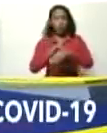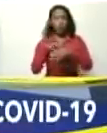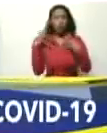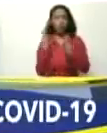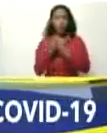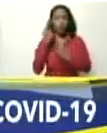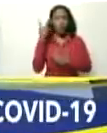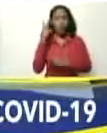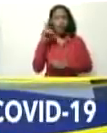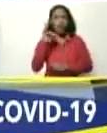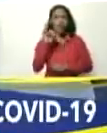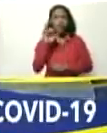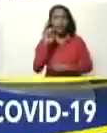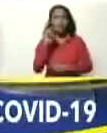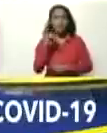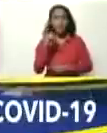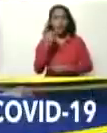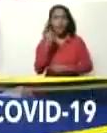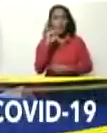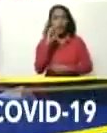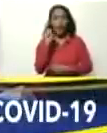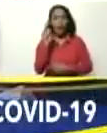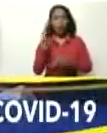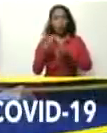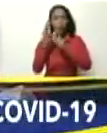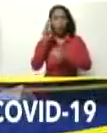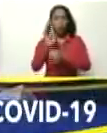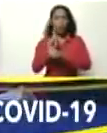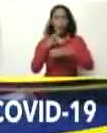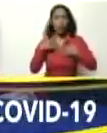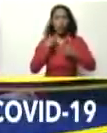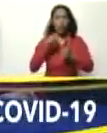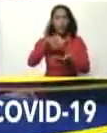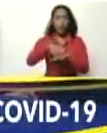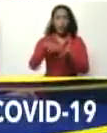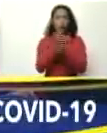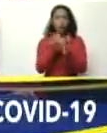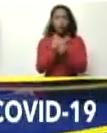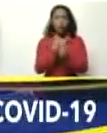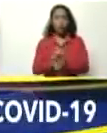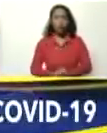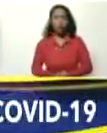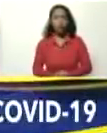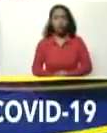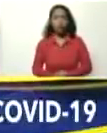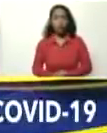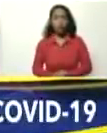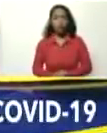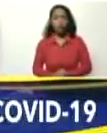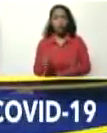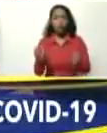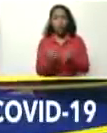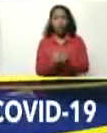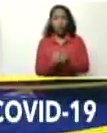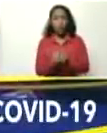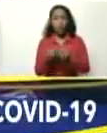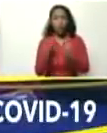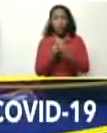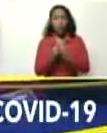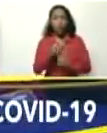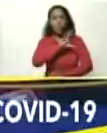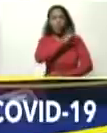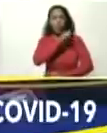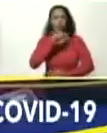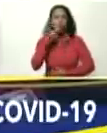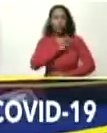Yemaira Villasmil, autoridad única de salud del Estado Anzoátegui, con la directora del área social del